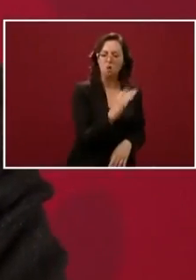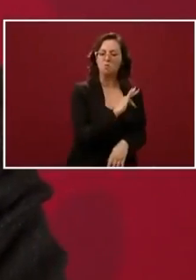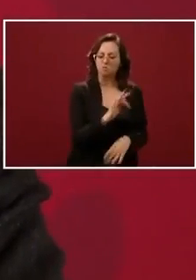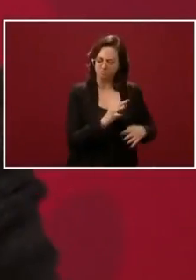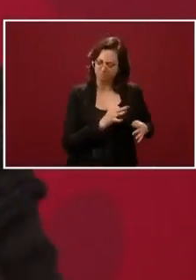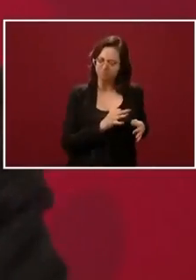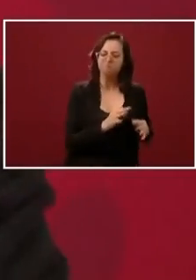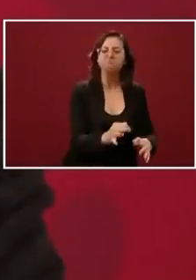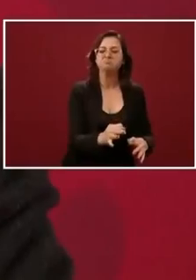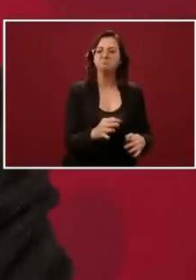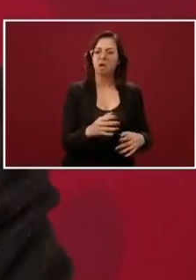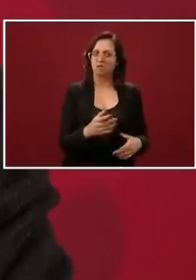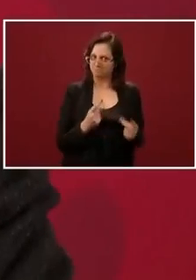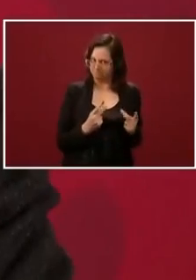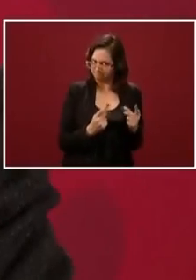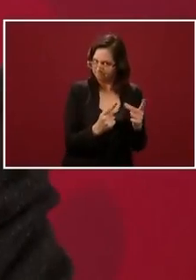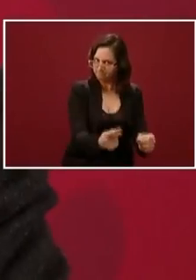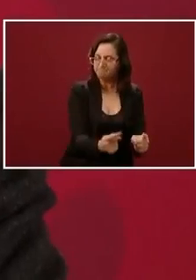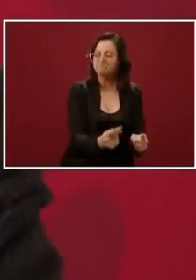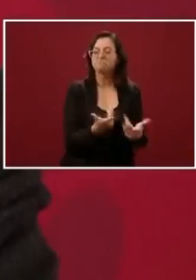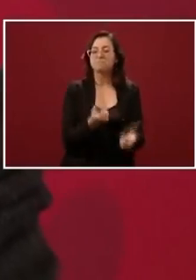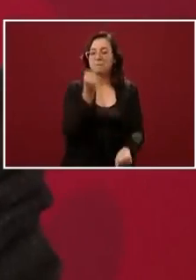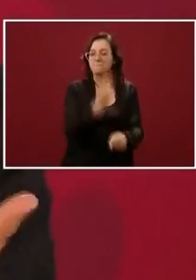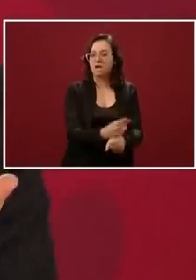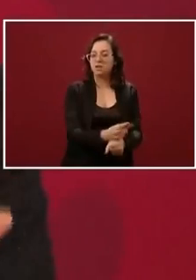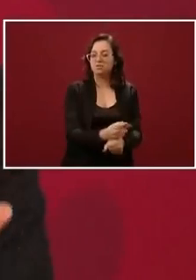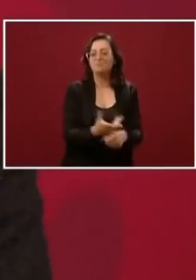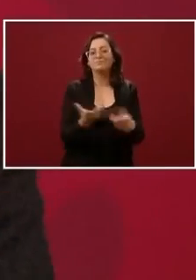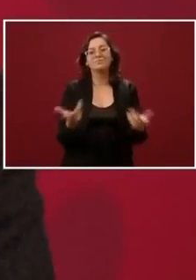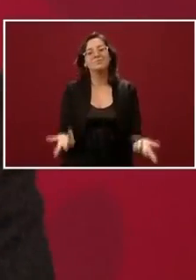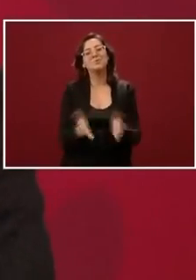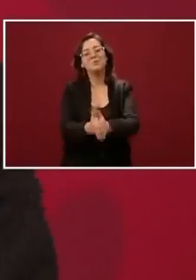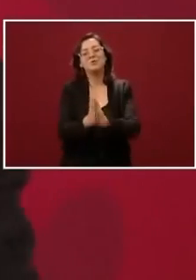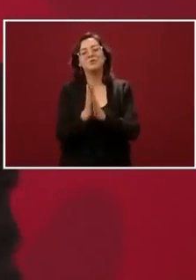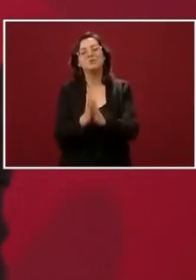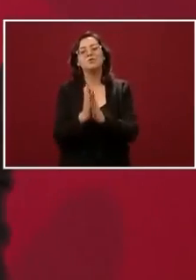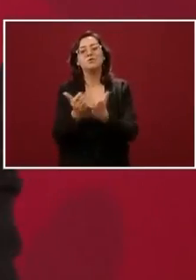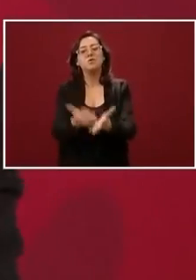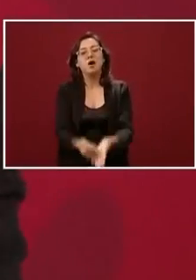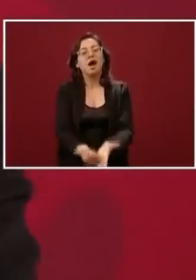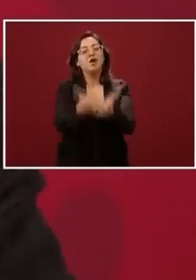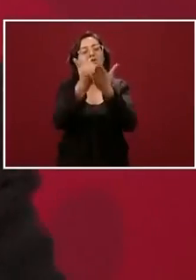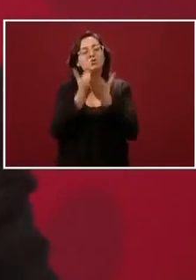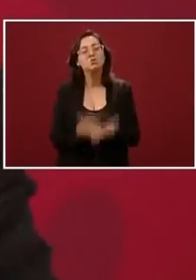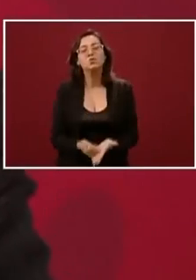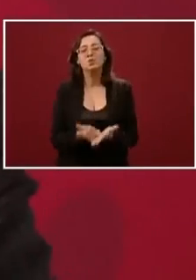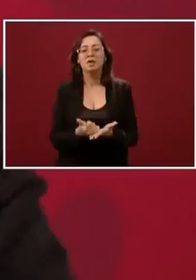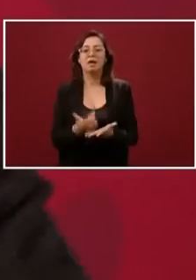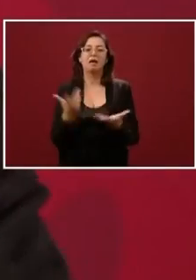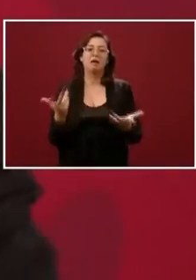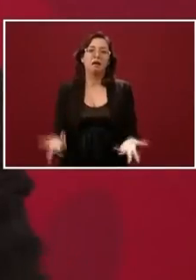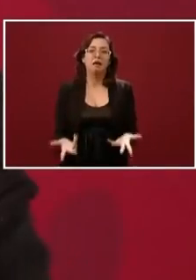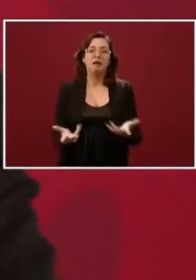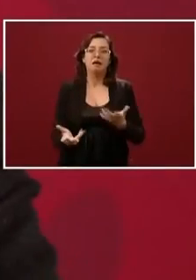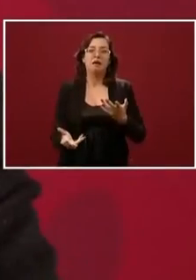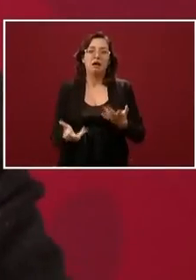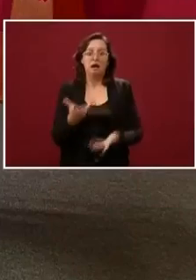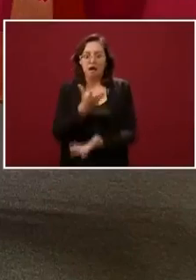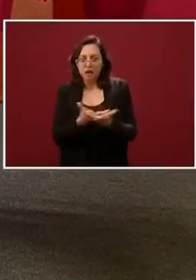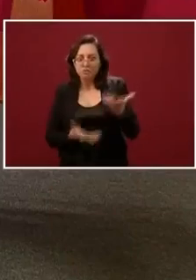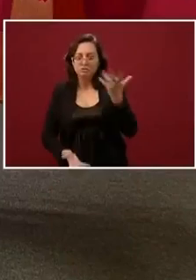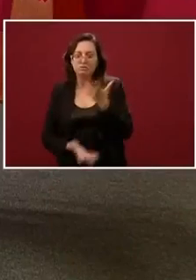México, adelantarse. Entonces, ayúdenos, por favor, a diseminar que estas medidas están ya en